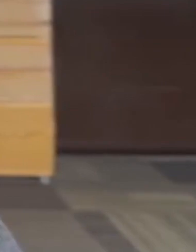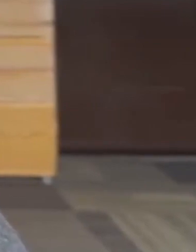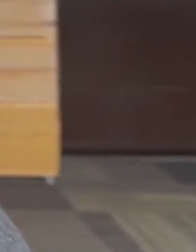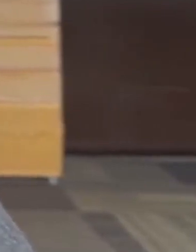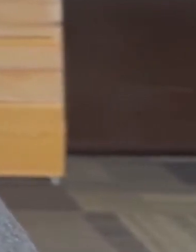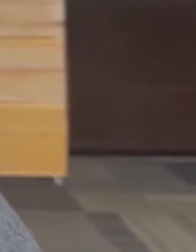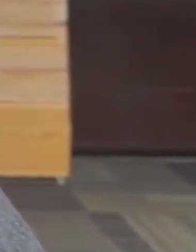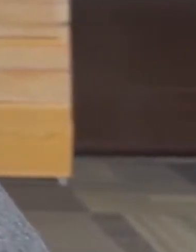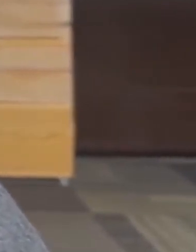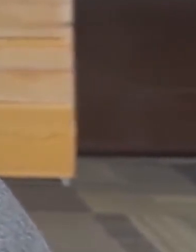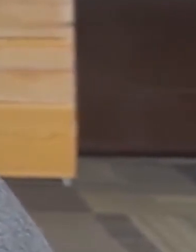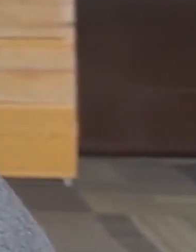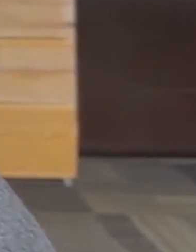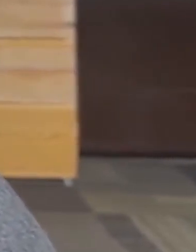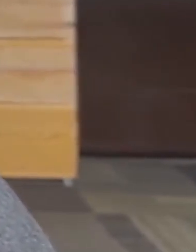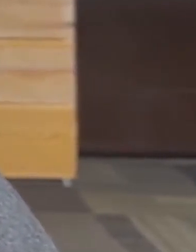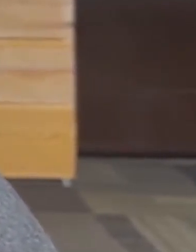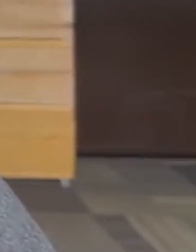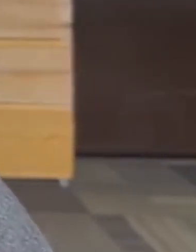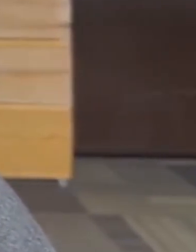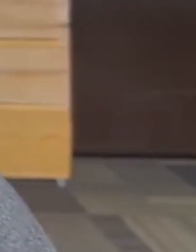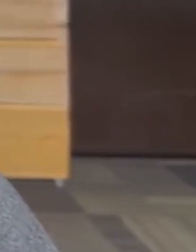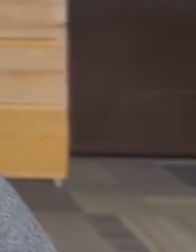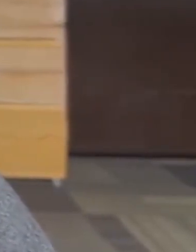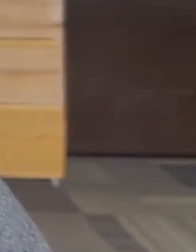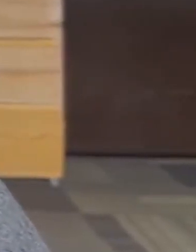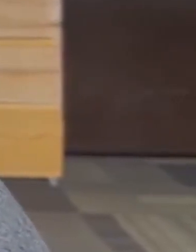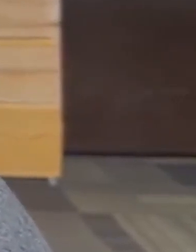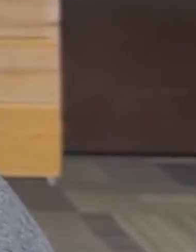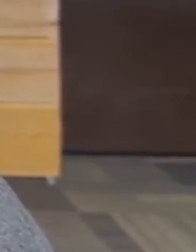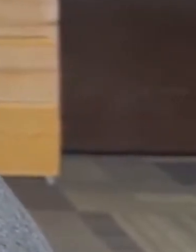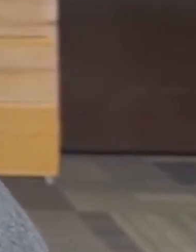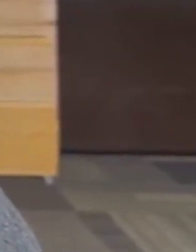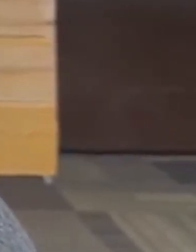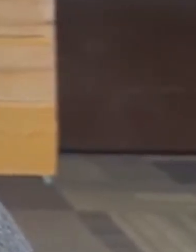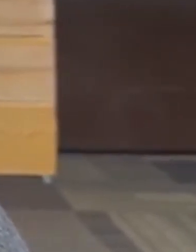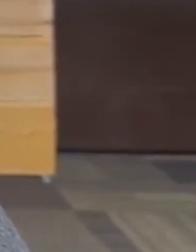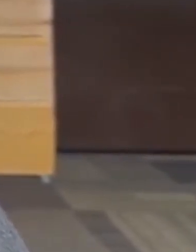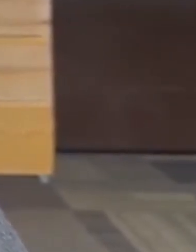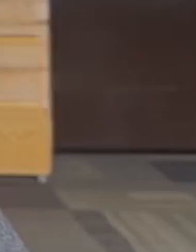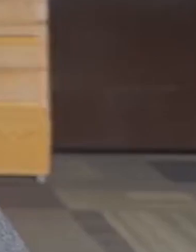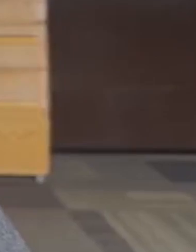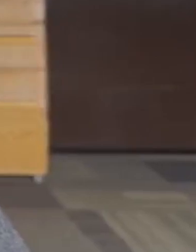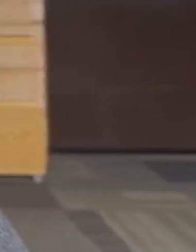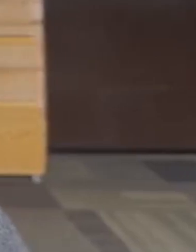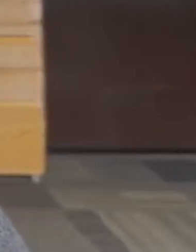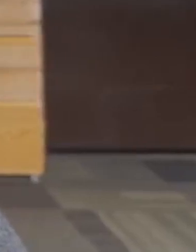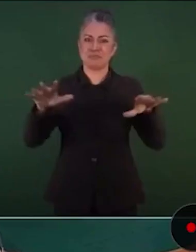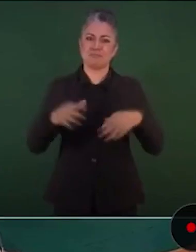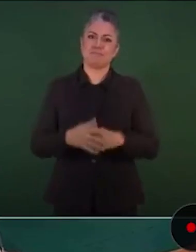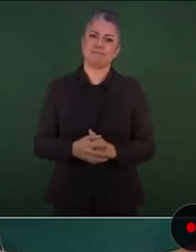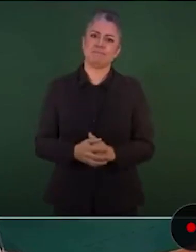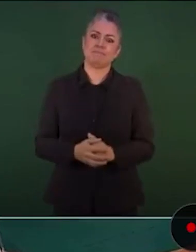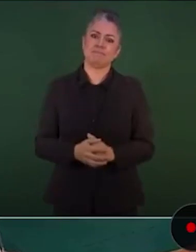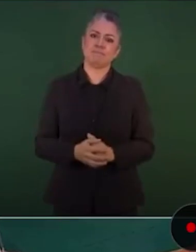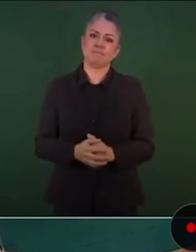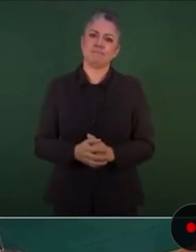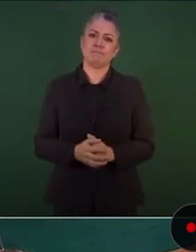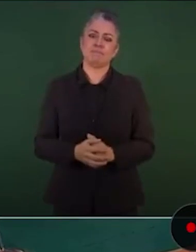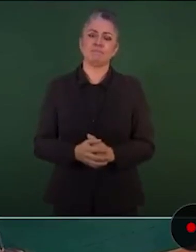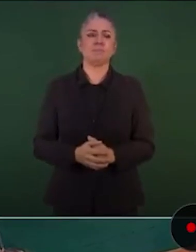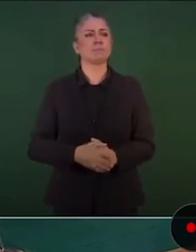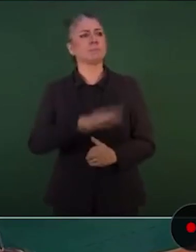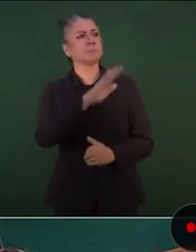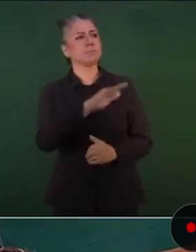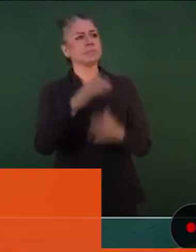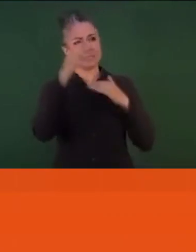tan valorable pues todas las cosas que hacen aquí las instituciones, no creemos pues.